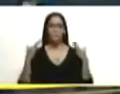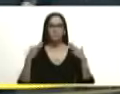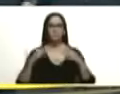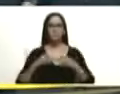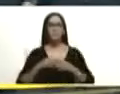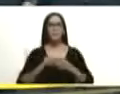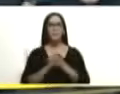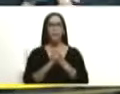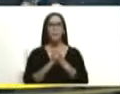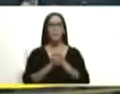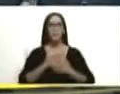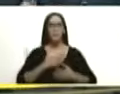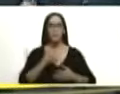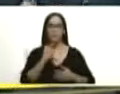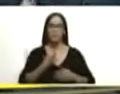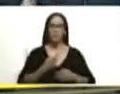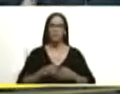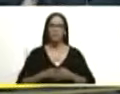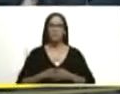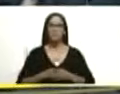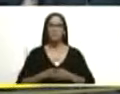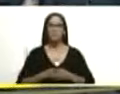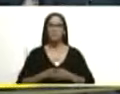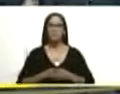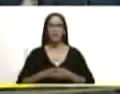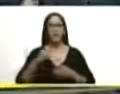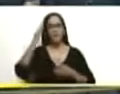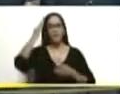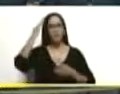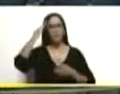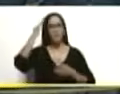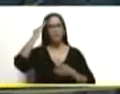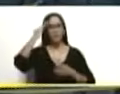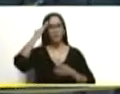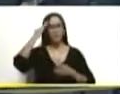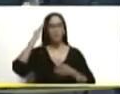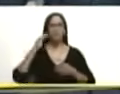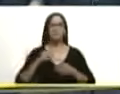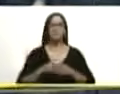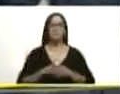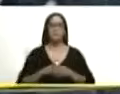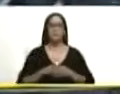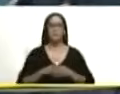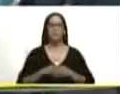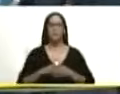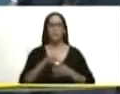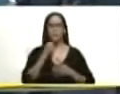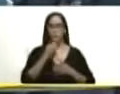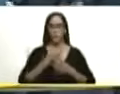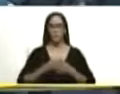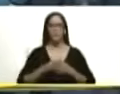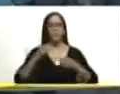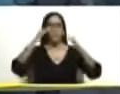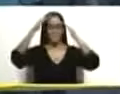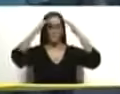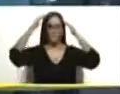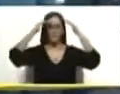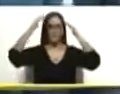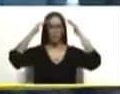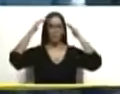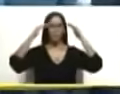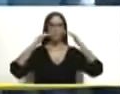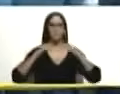Un amigo mío decía, Alex, el que sabe, sabe yo. El que sabe, sabe. Bueno, Camila, mi saludo.